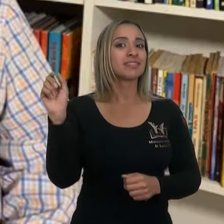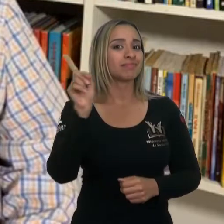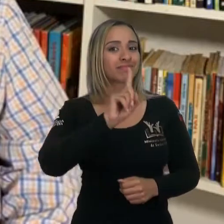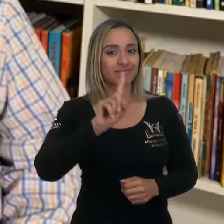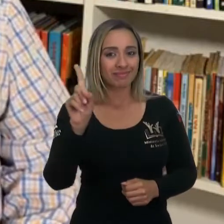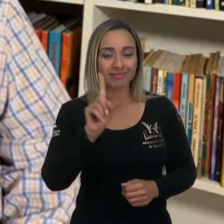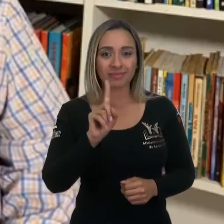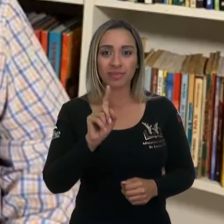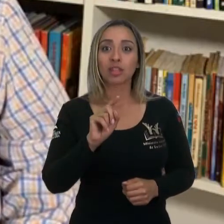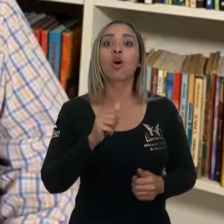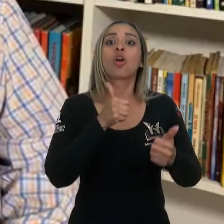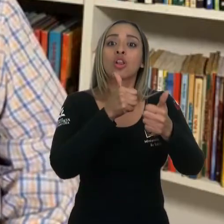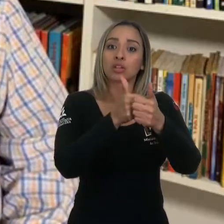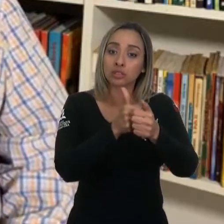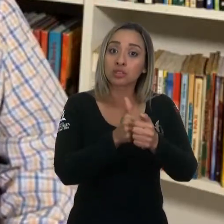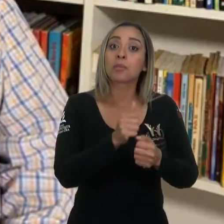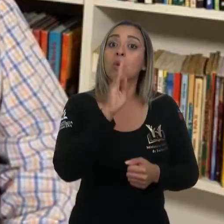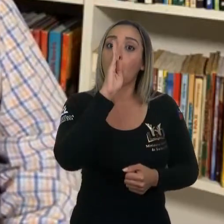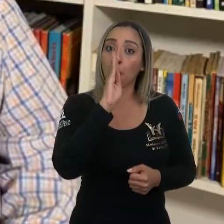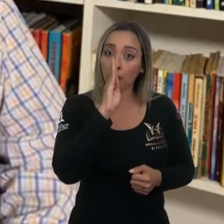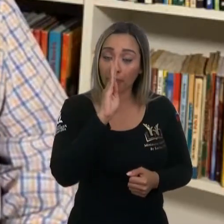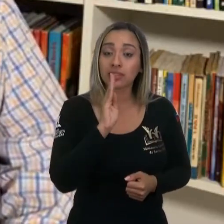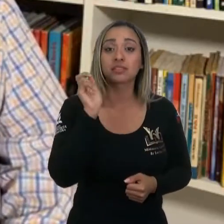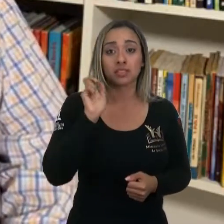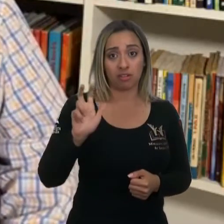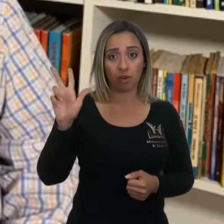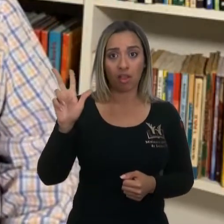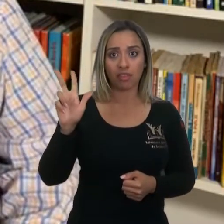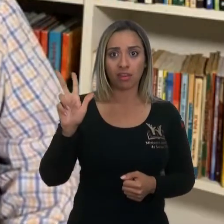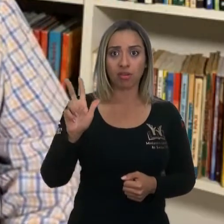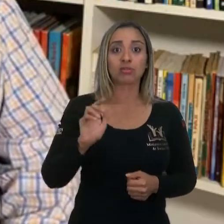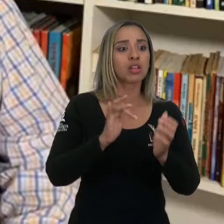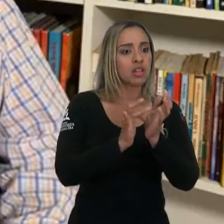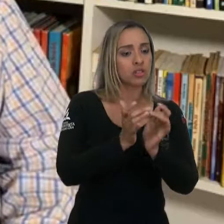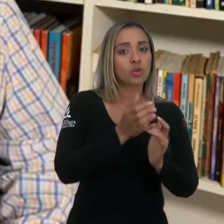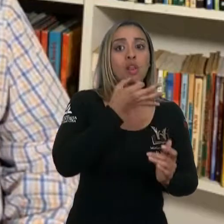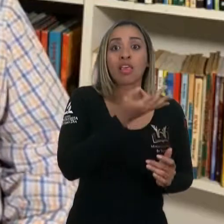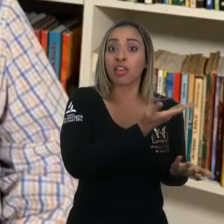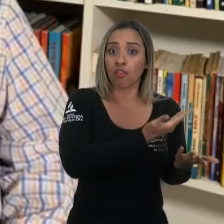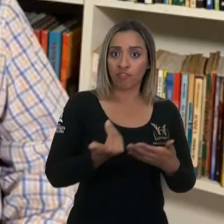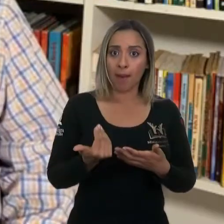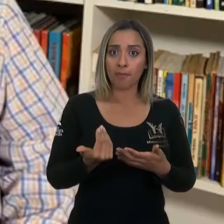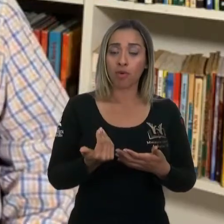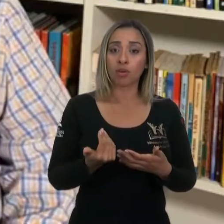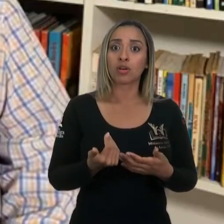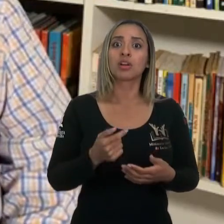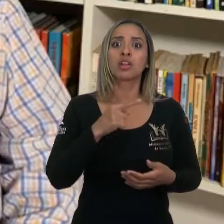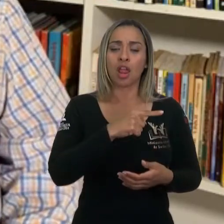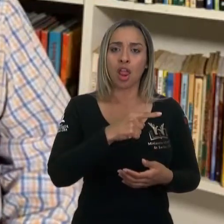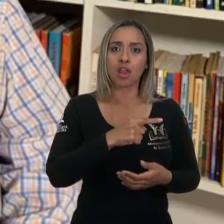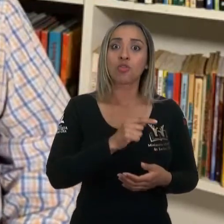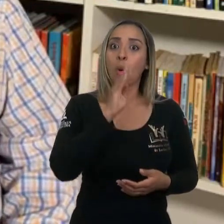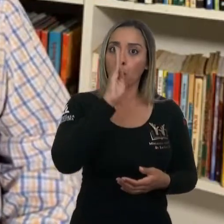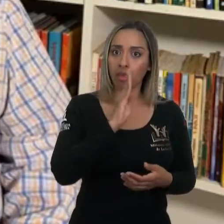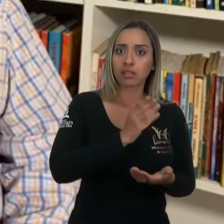al contrario, habían obedecido. Porque quien dio la orden de ir al otro lado del mar fue el propio Señor Jesucristo. Quiere decir que los